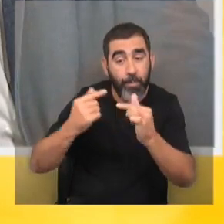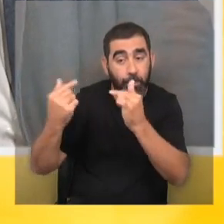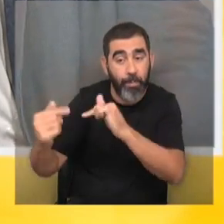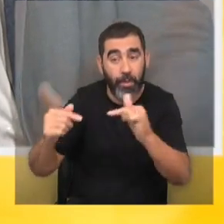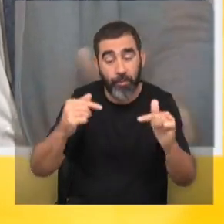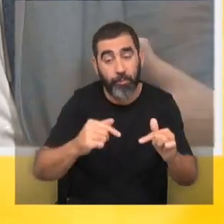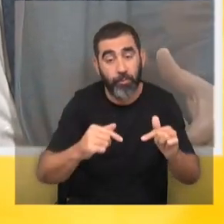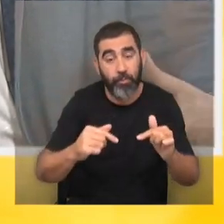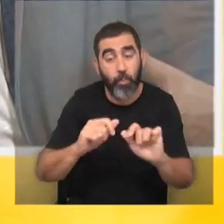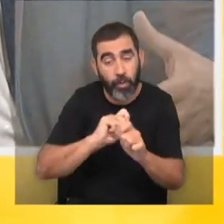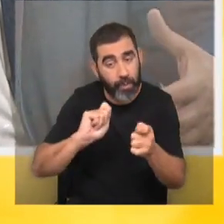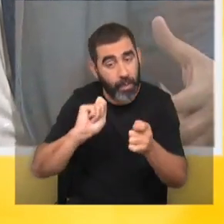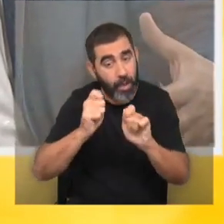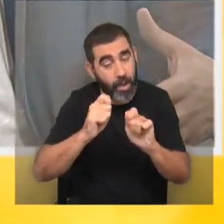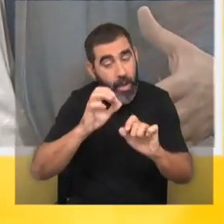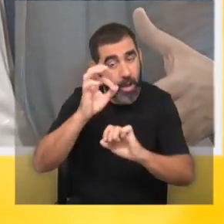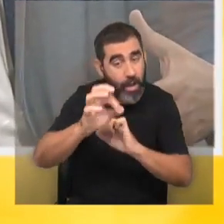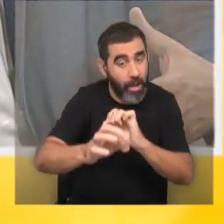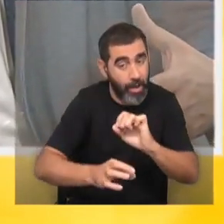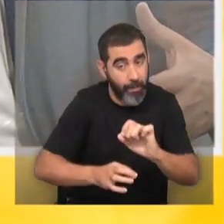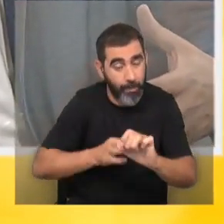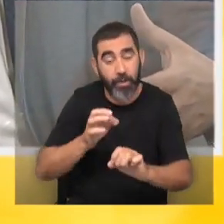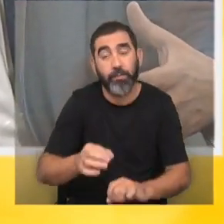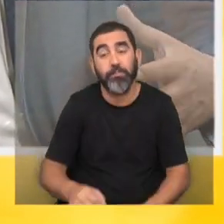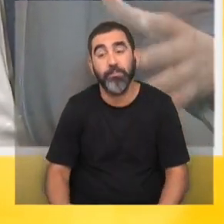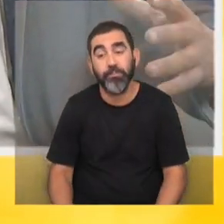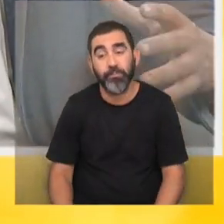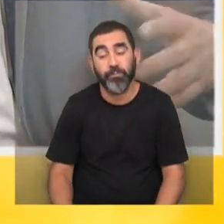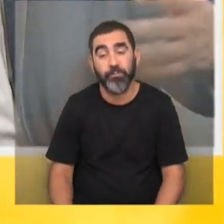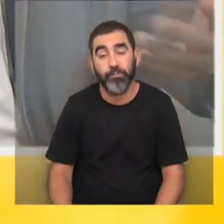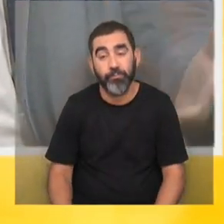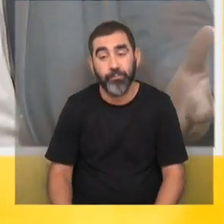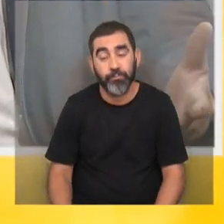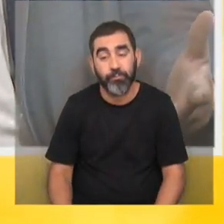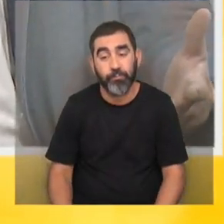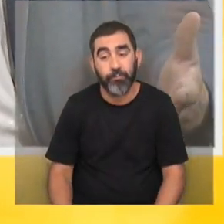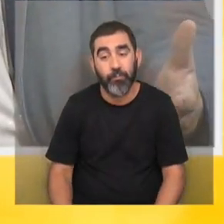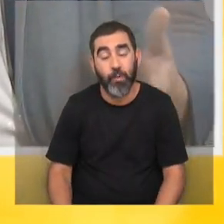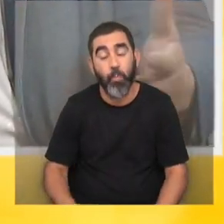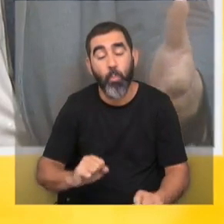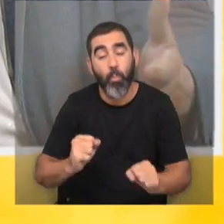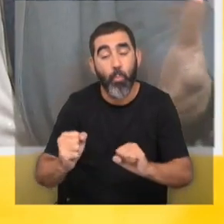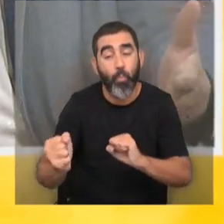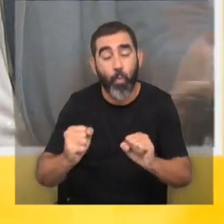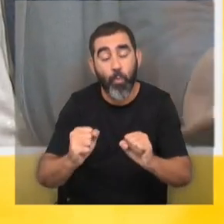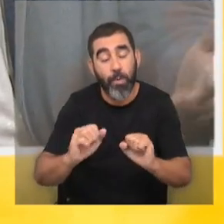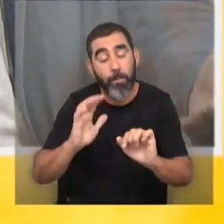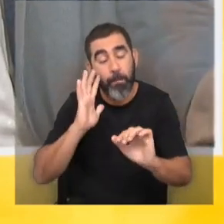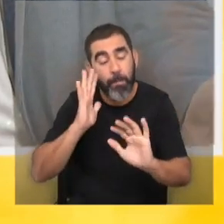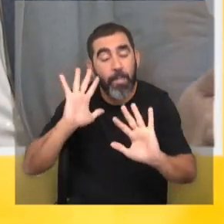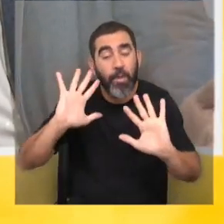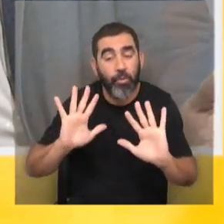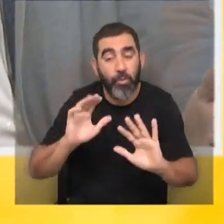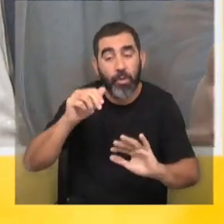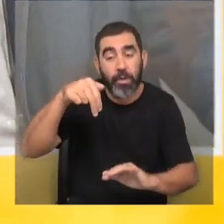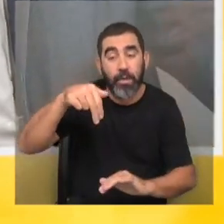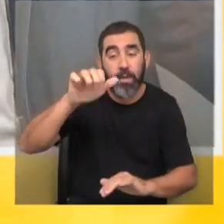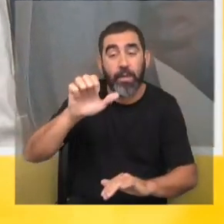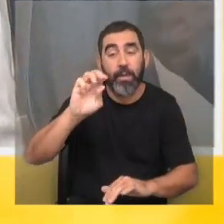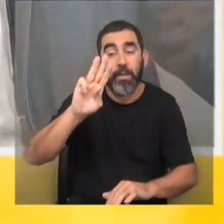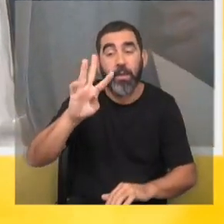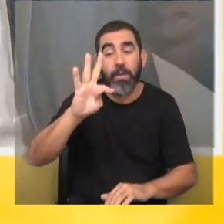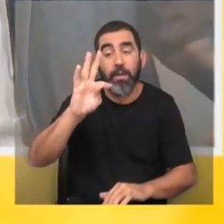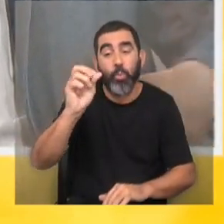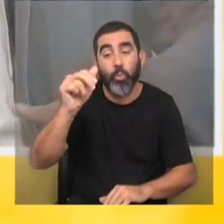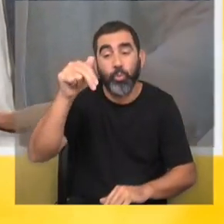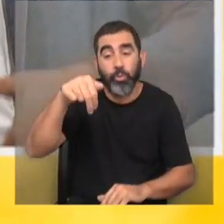bueno, hay otros, lo que sería un movimiento hipotético de las ecuaciones de Newton.